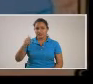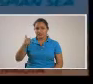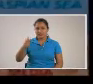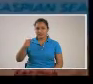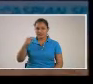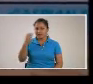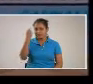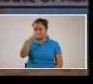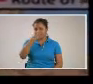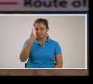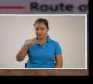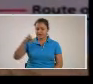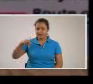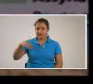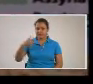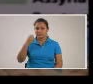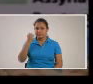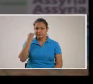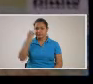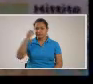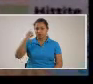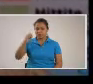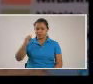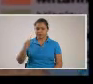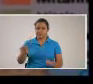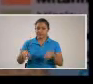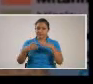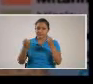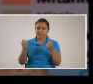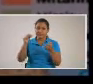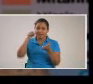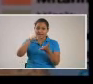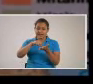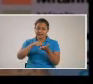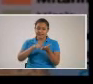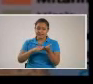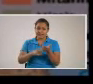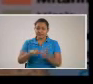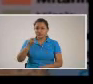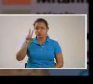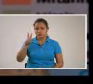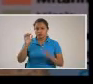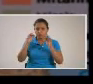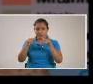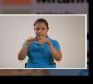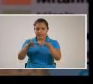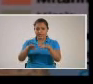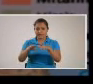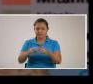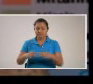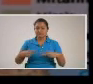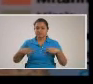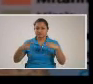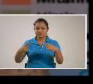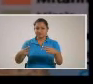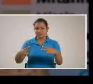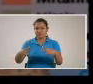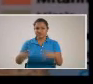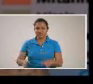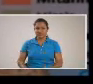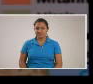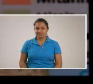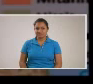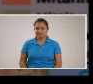Entonces, entre ambos mares, obviamente hay costas. Y esta región